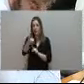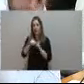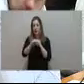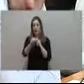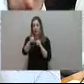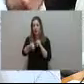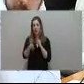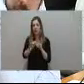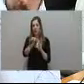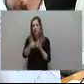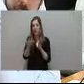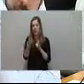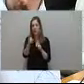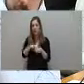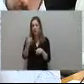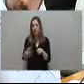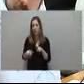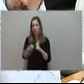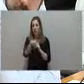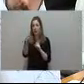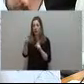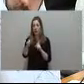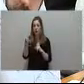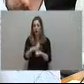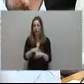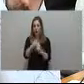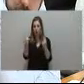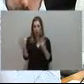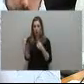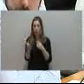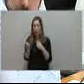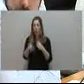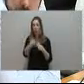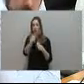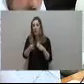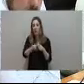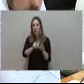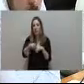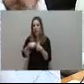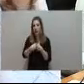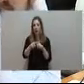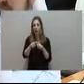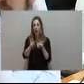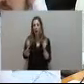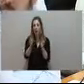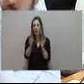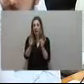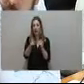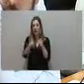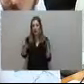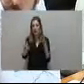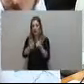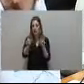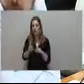integrador, garantizando al mismo tiempo un uso más eficiente de los fondos públicos, facilitando la participación de las pequeñas y medianas empresas en la contratación